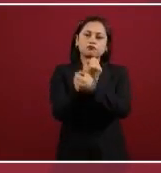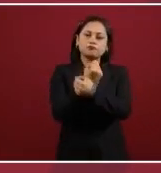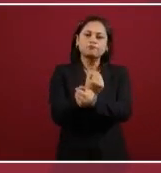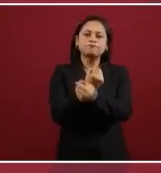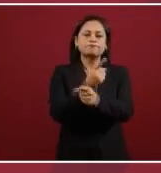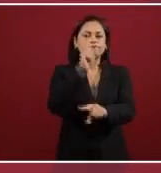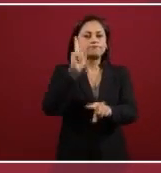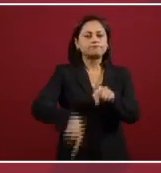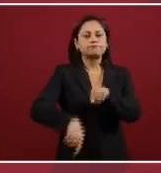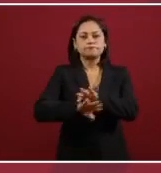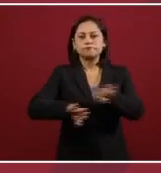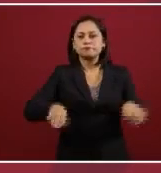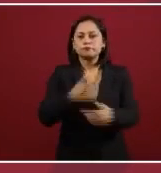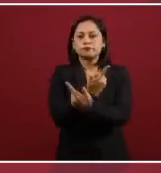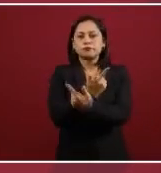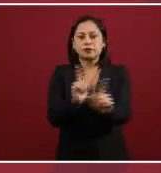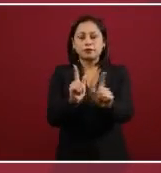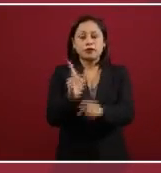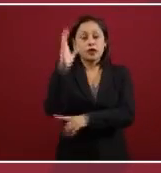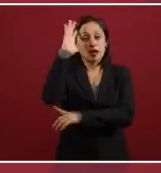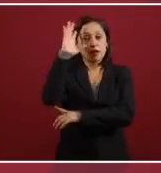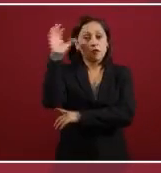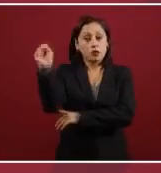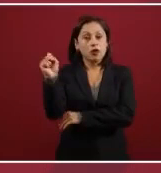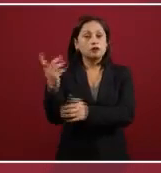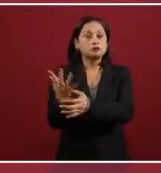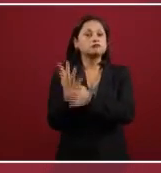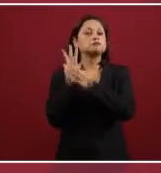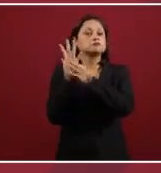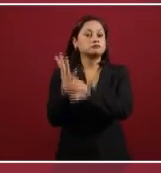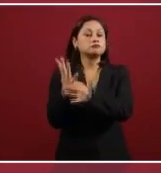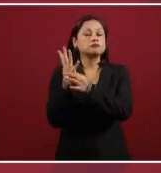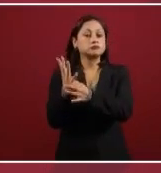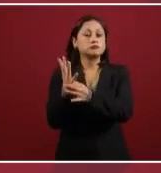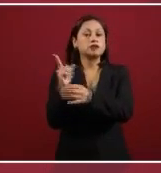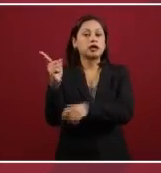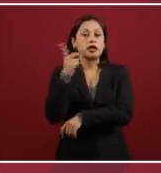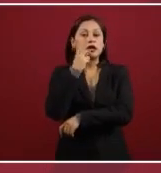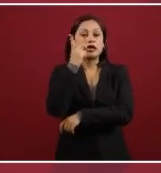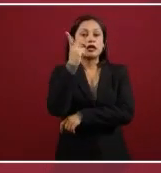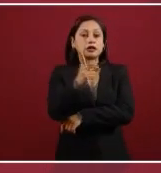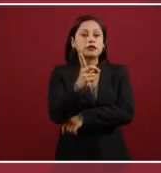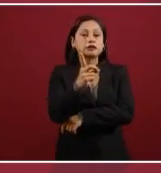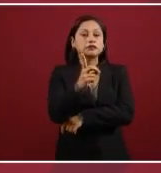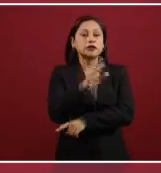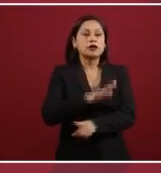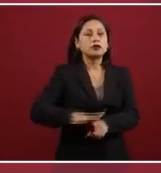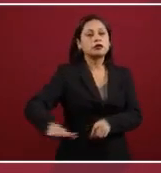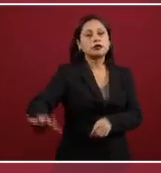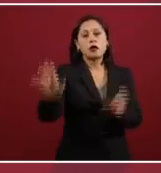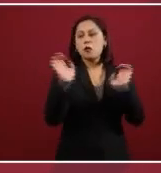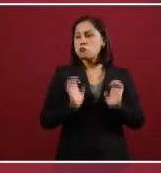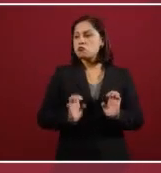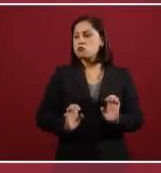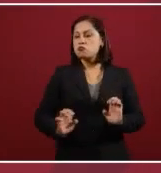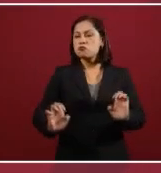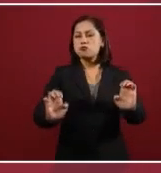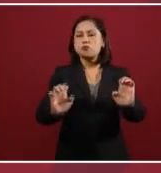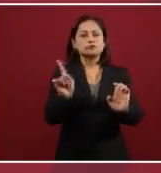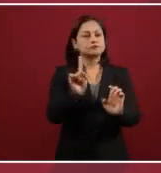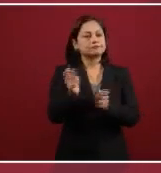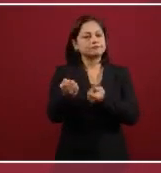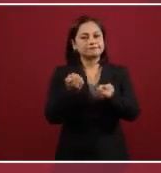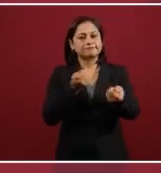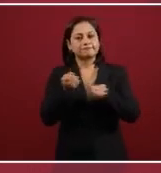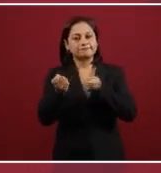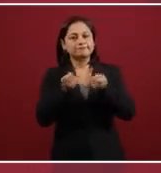Y Morelos decía que había que moderar la indigencia y la opulencia y que había que elevar